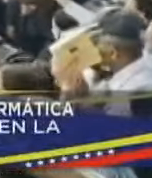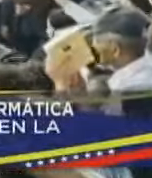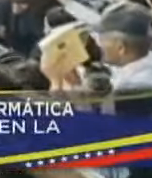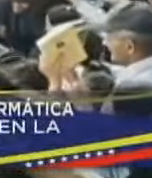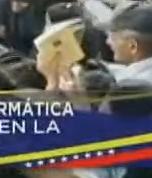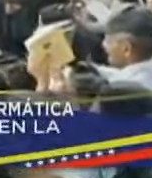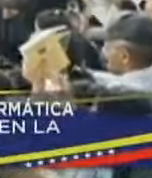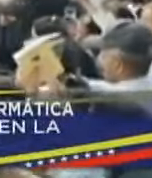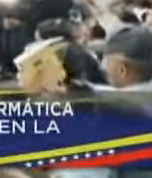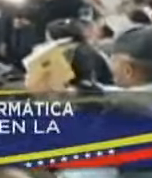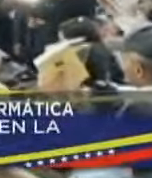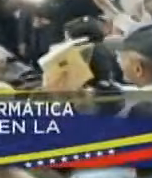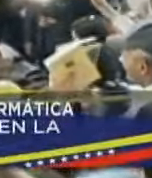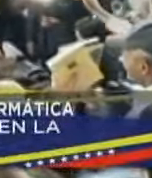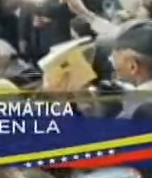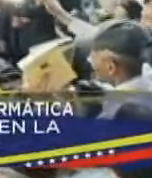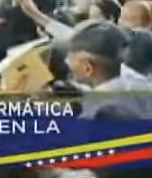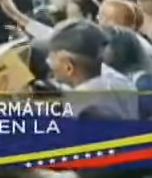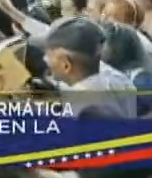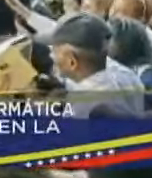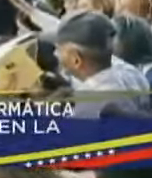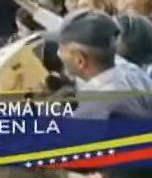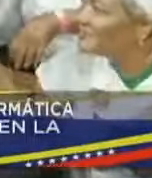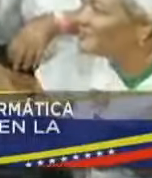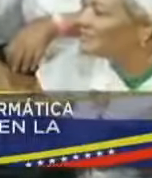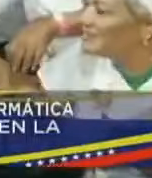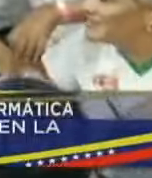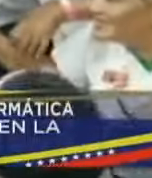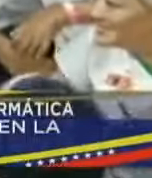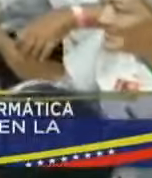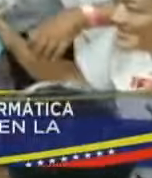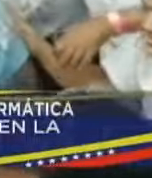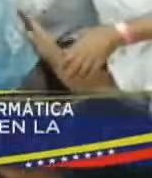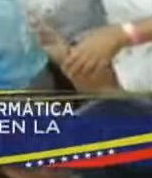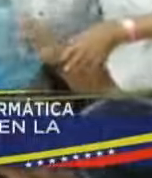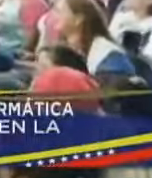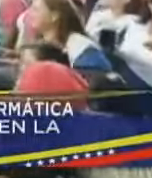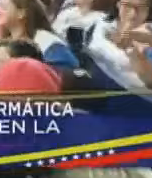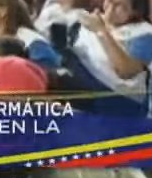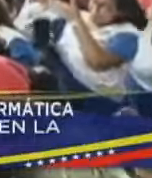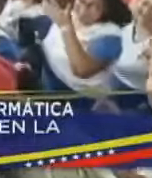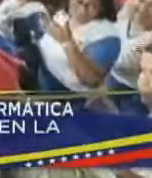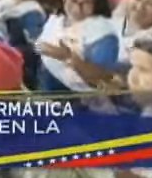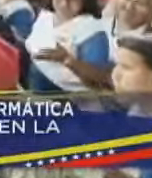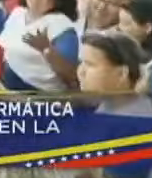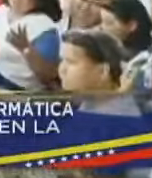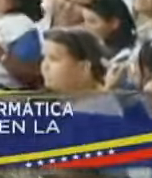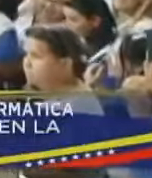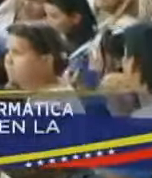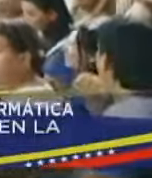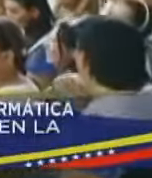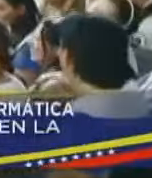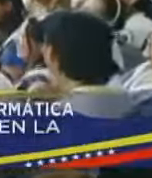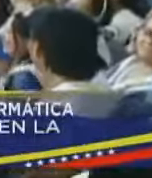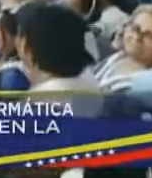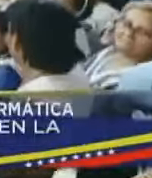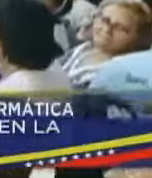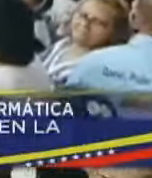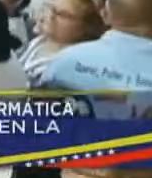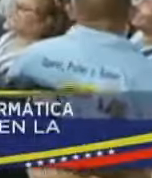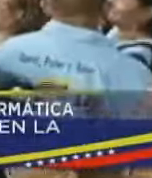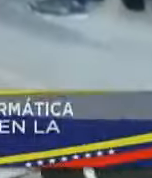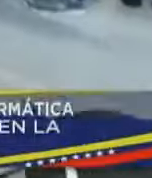niños y de nuestras niñas. También se construyó de paquete, como dice usted,